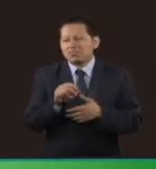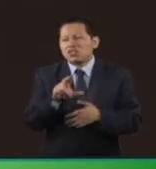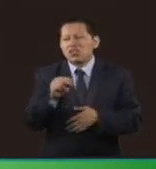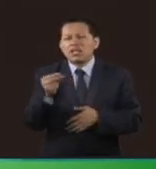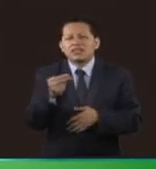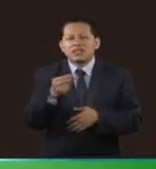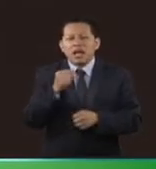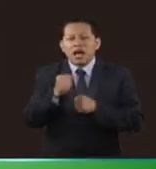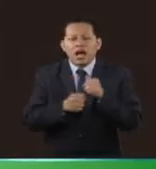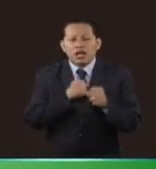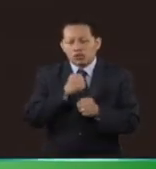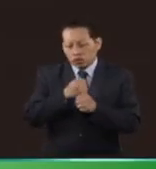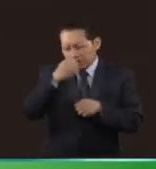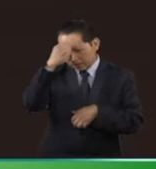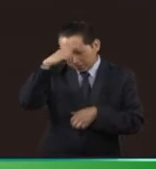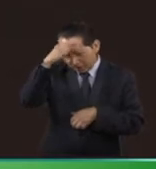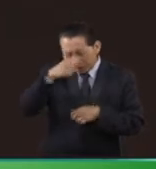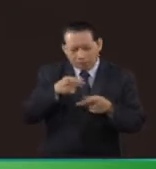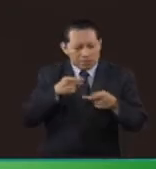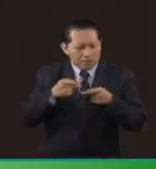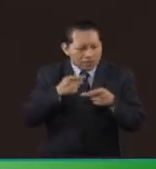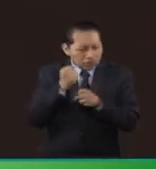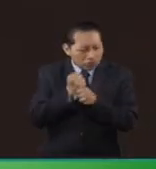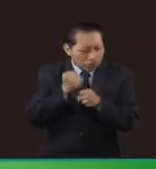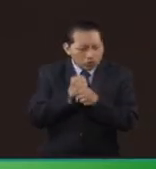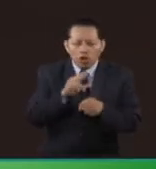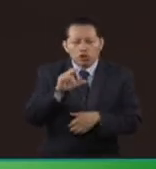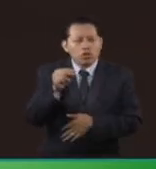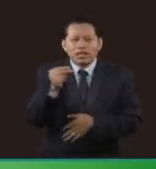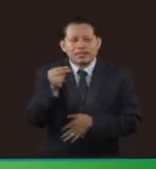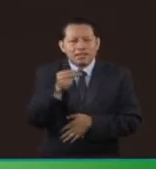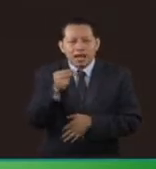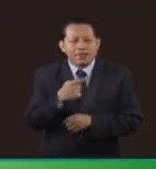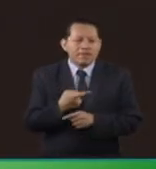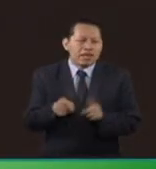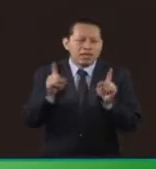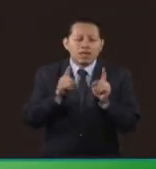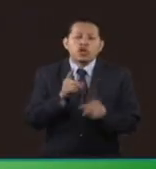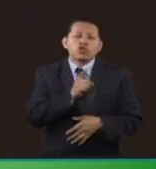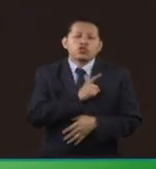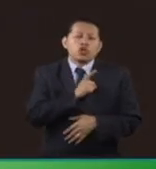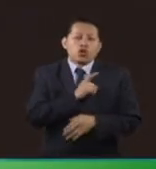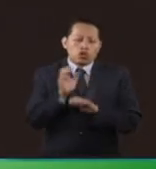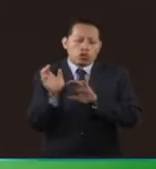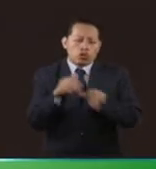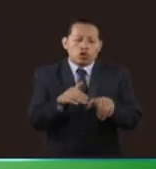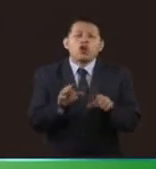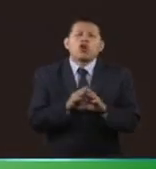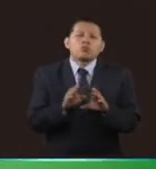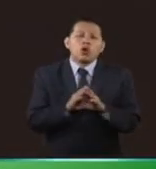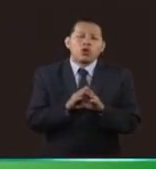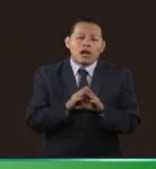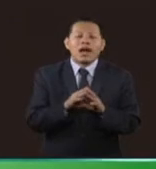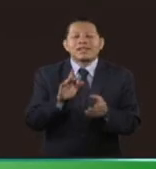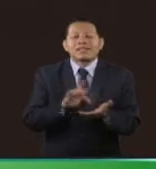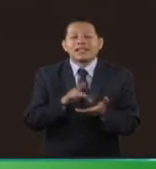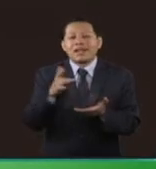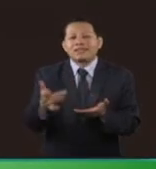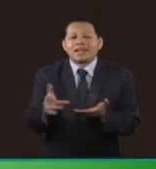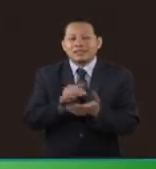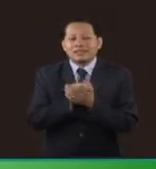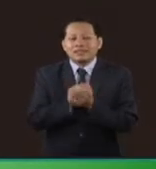años de experiencia o de preparación? Simplemente llegará al puesto gracias a una